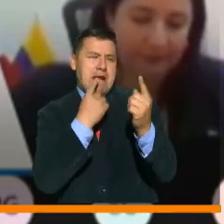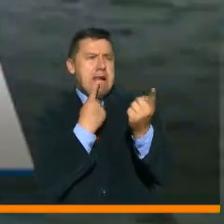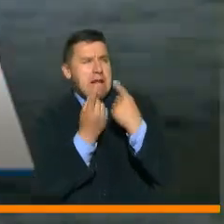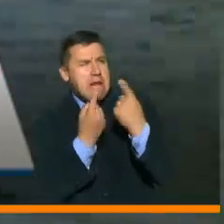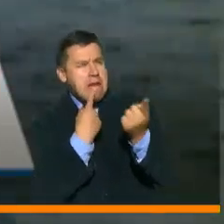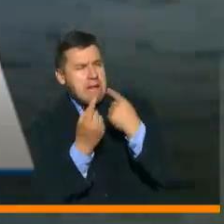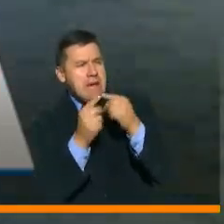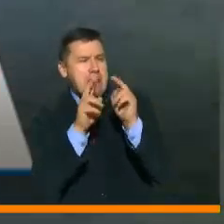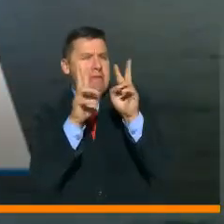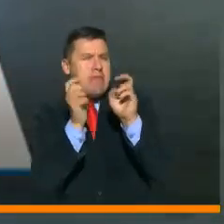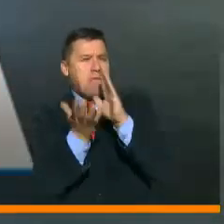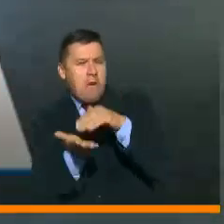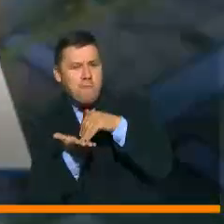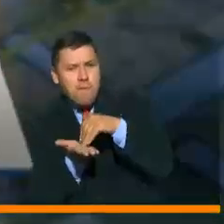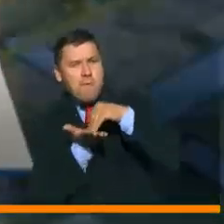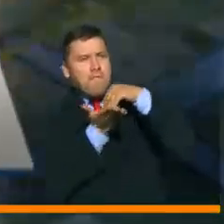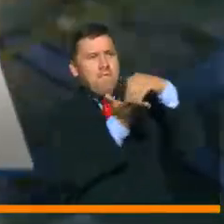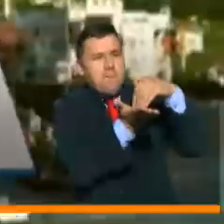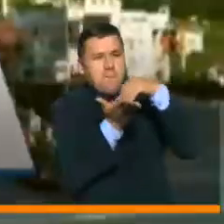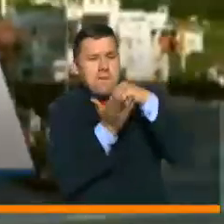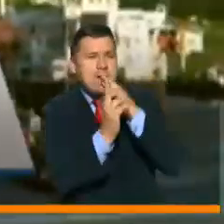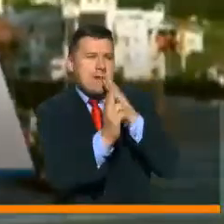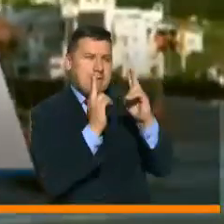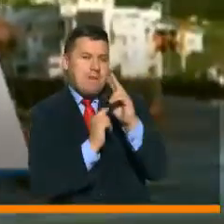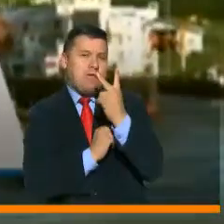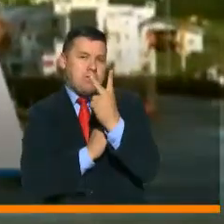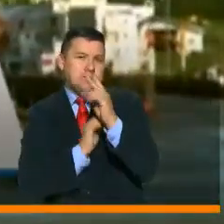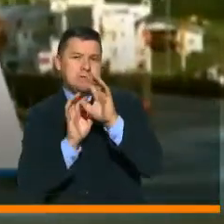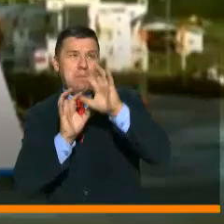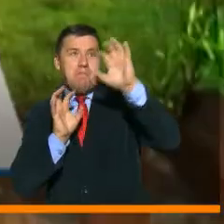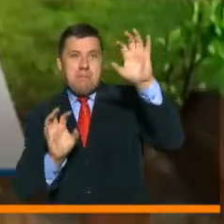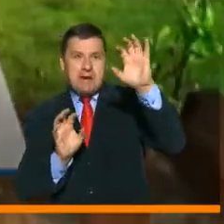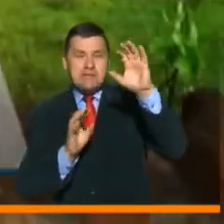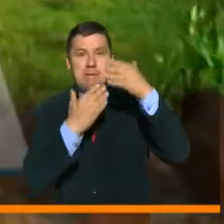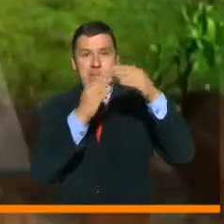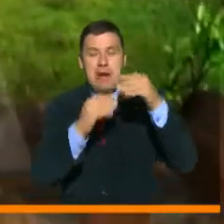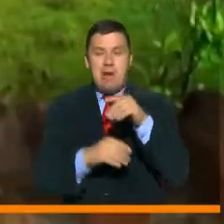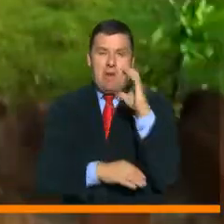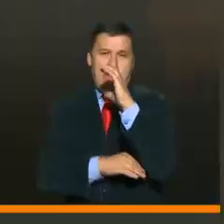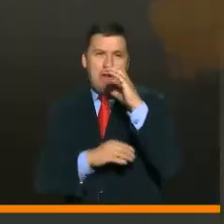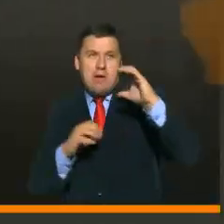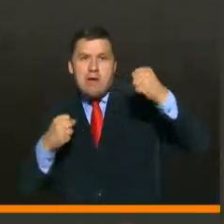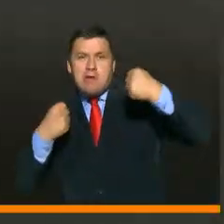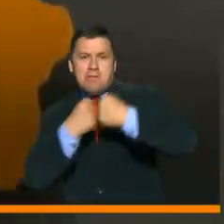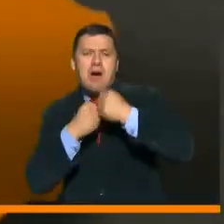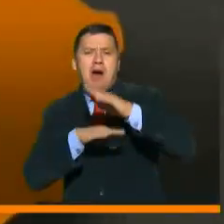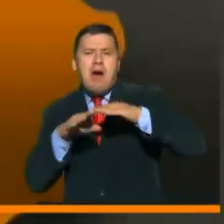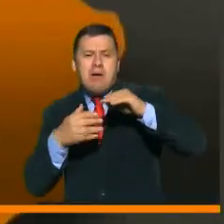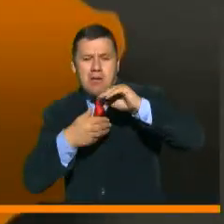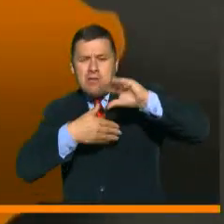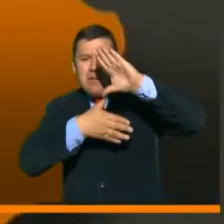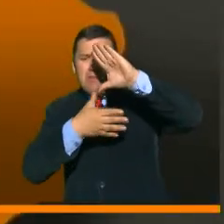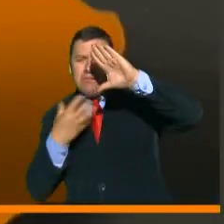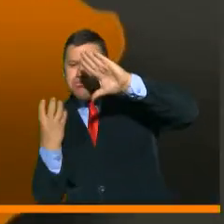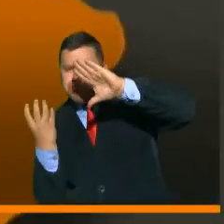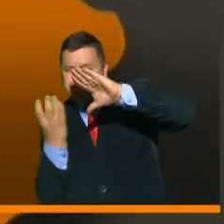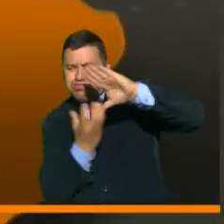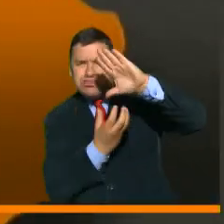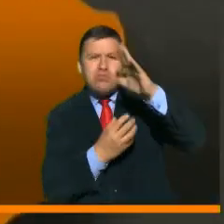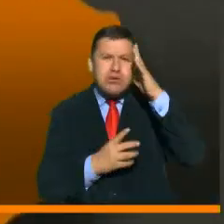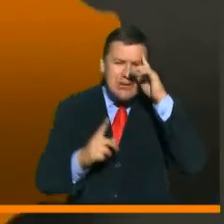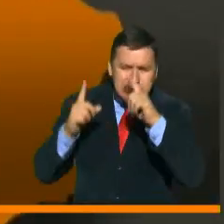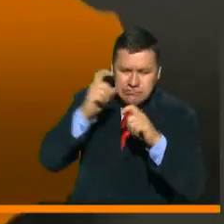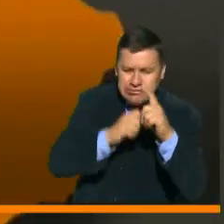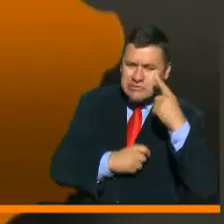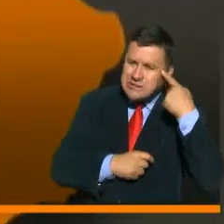dialogaron sobre el fortalecimiento de la relación entre ambos países y la migración transcontinental particularmente analizaron los retos